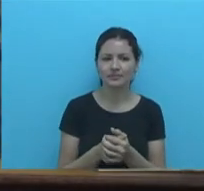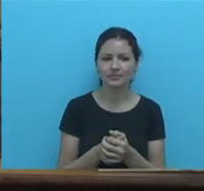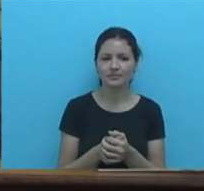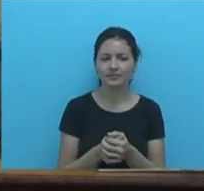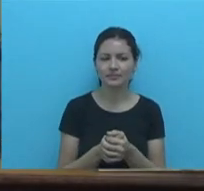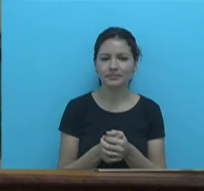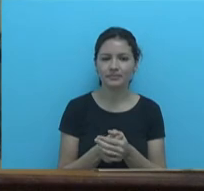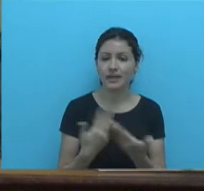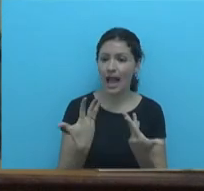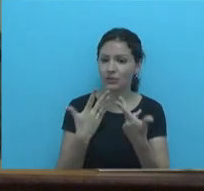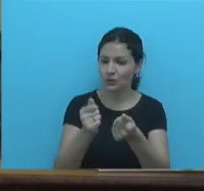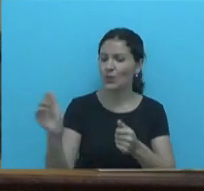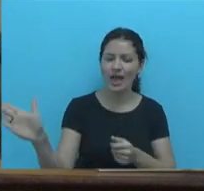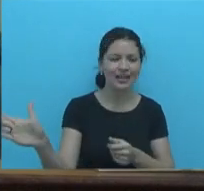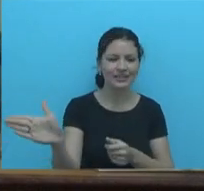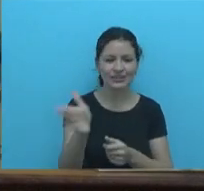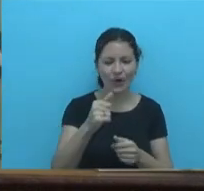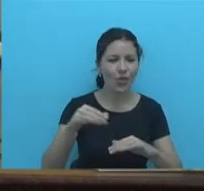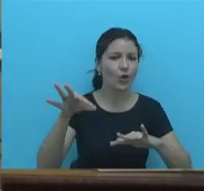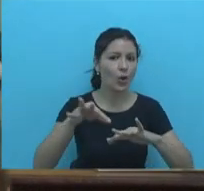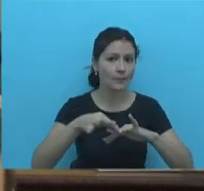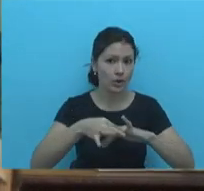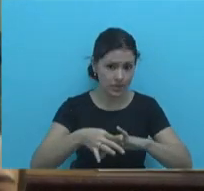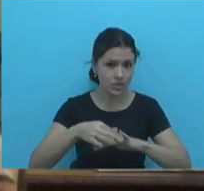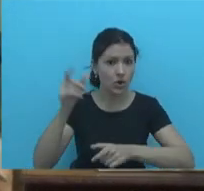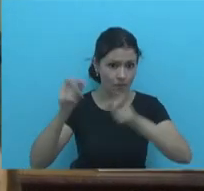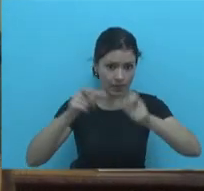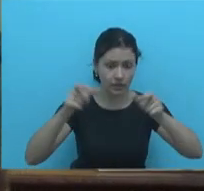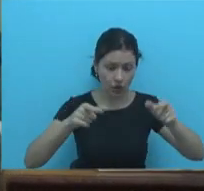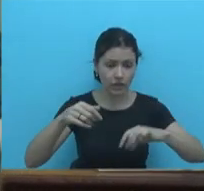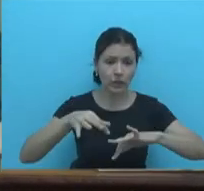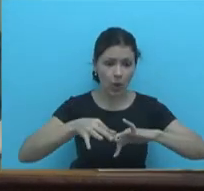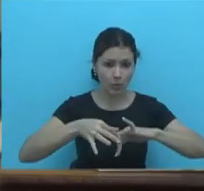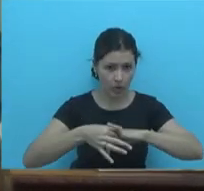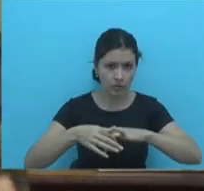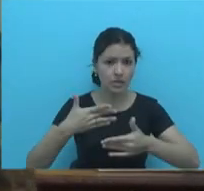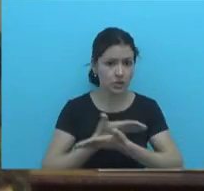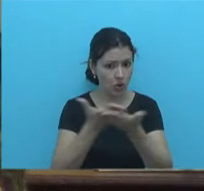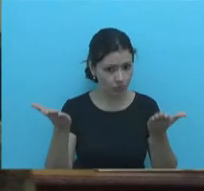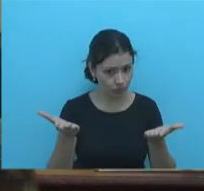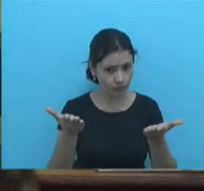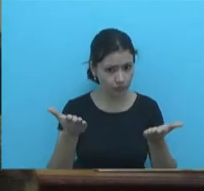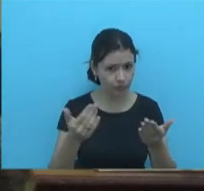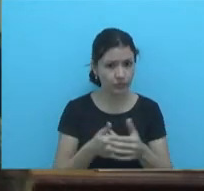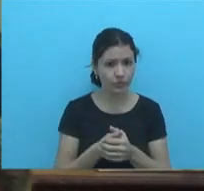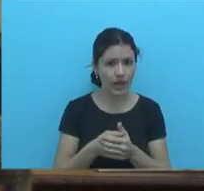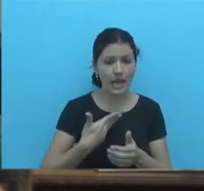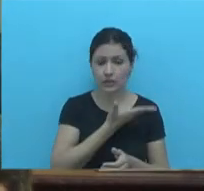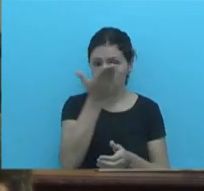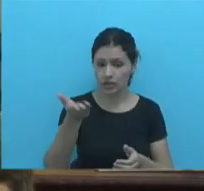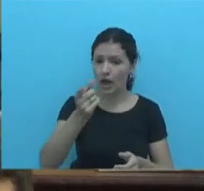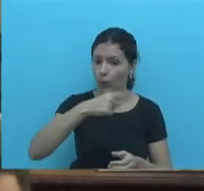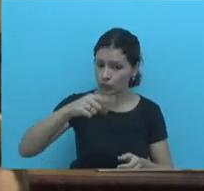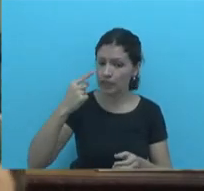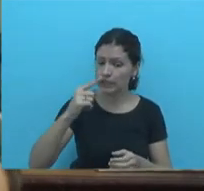de experiencia a todos para el compromiso ciudadano que tienen que ir formando día a día para saber que lo que pasa en